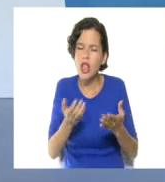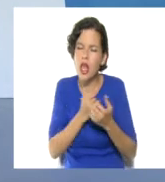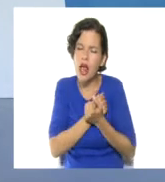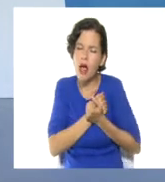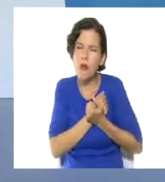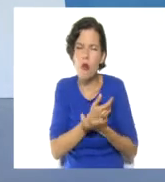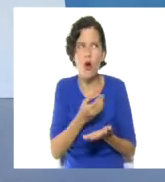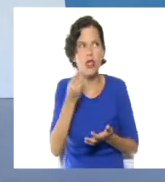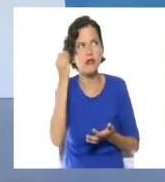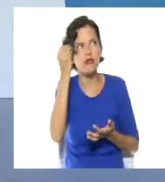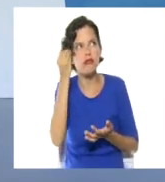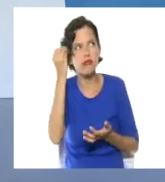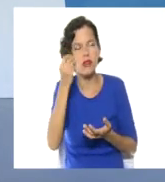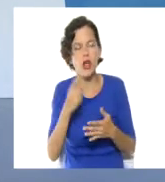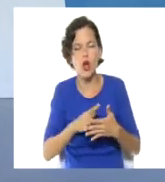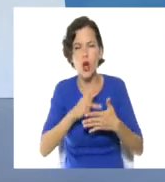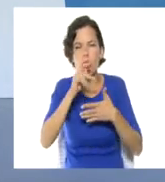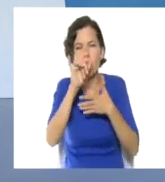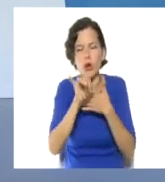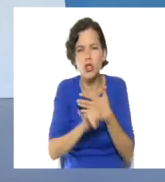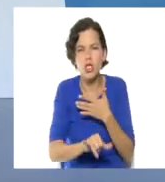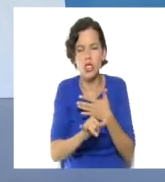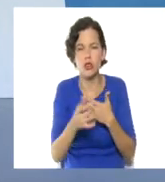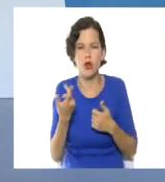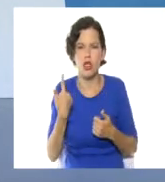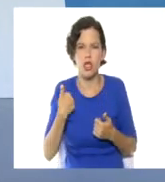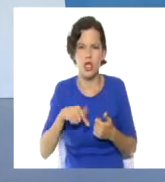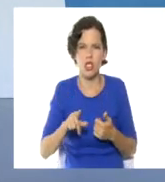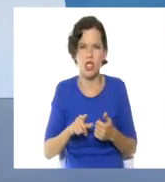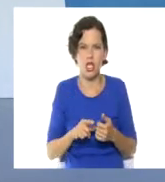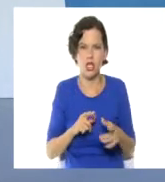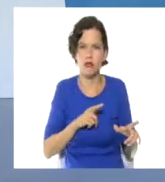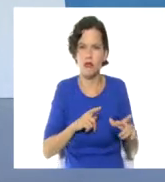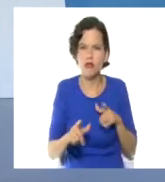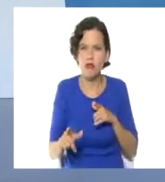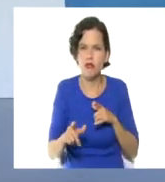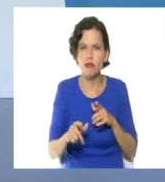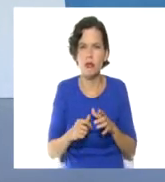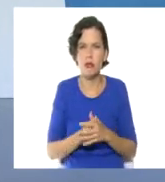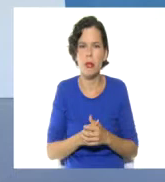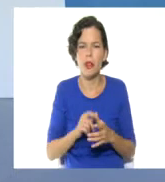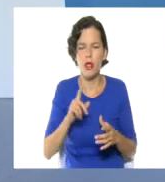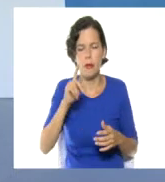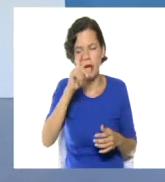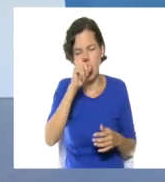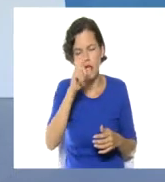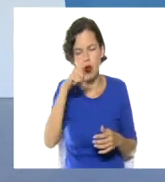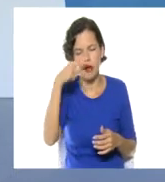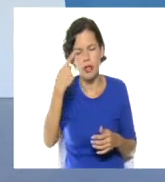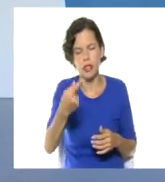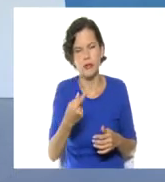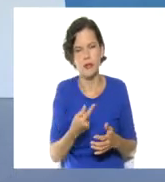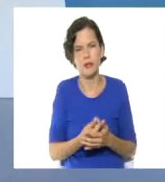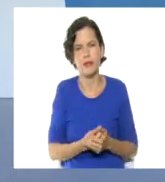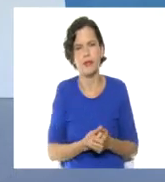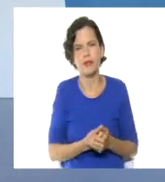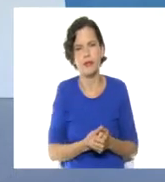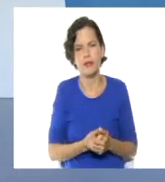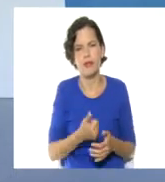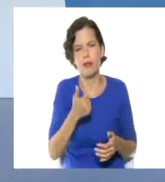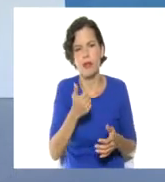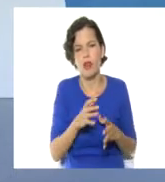la reflexión, los proyectos que tienen preparado ya para el año que viene. y